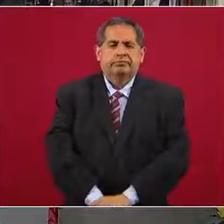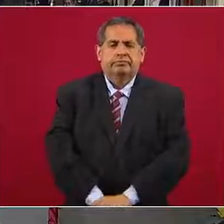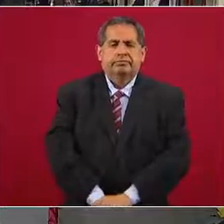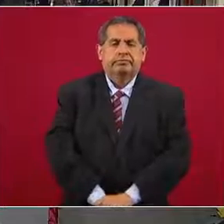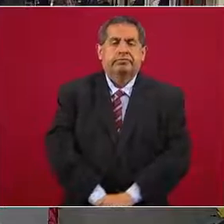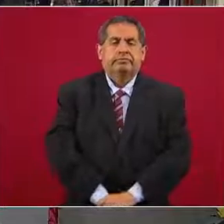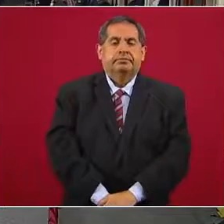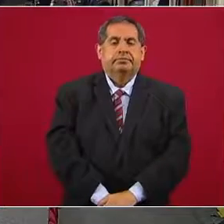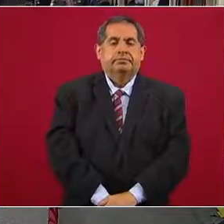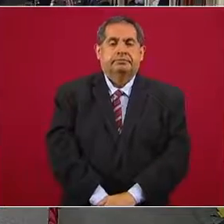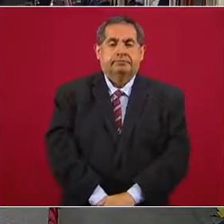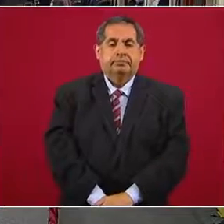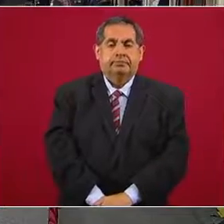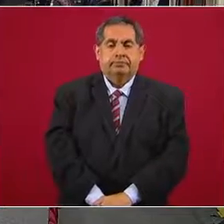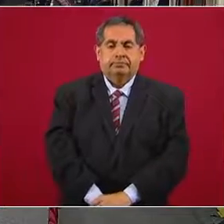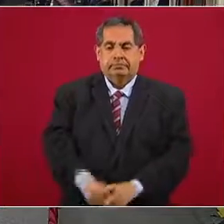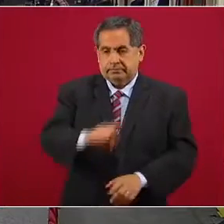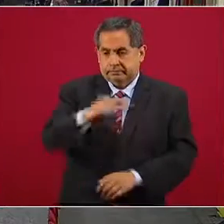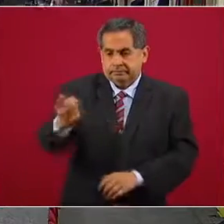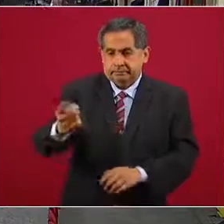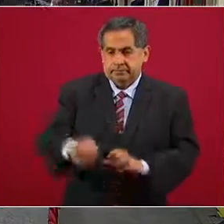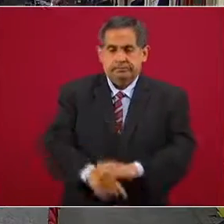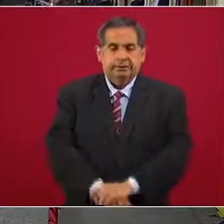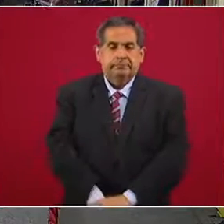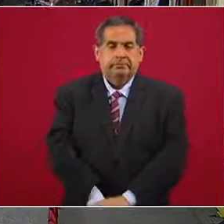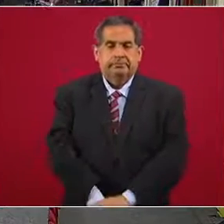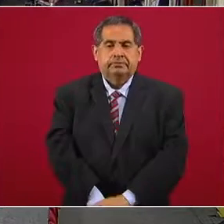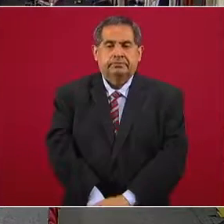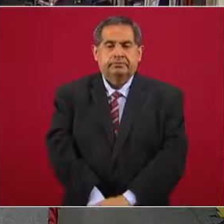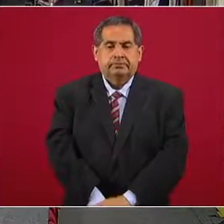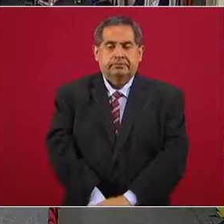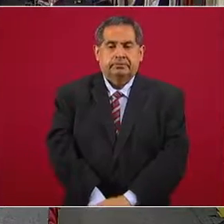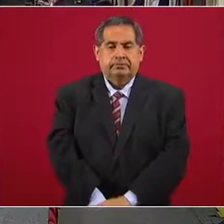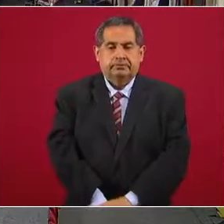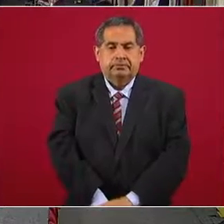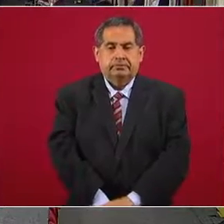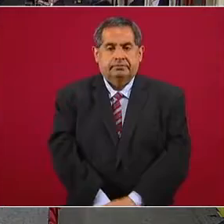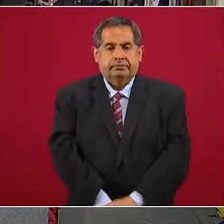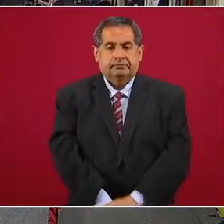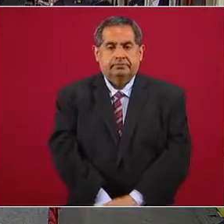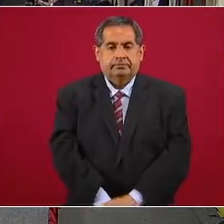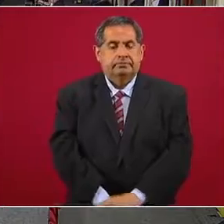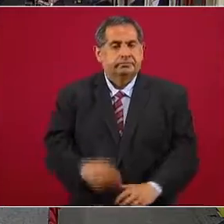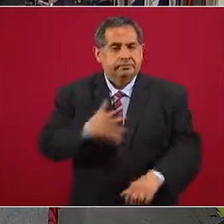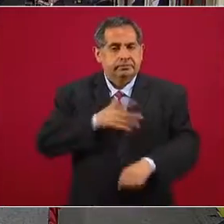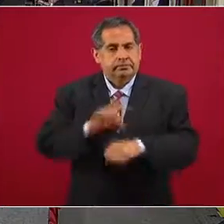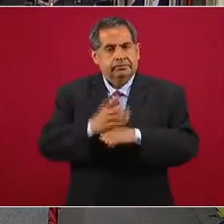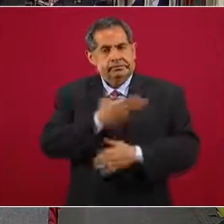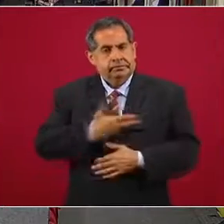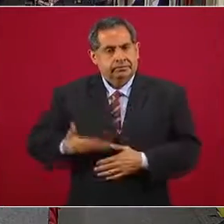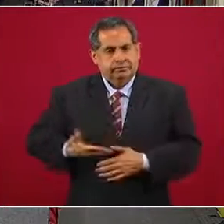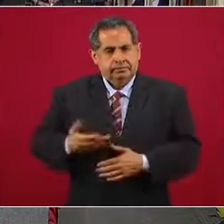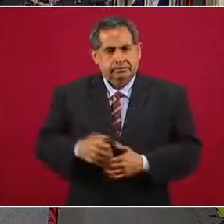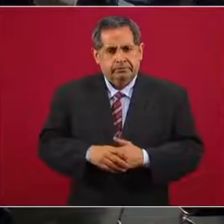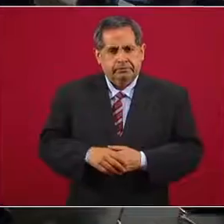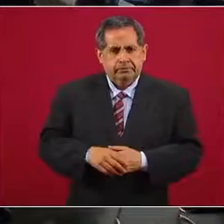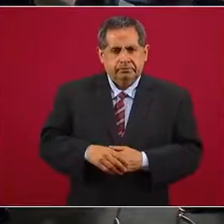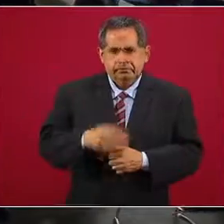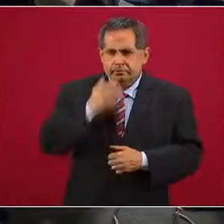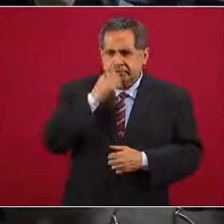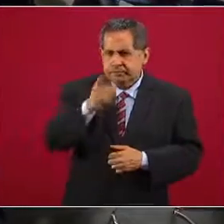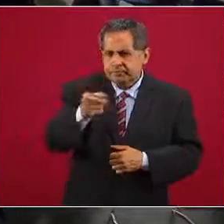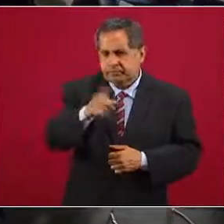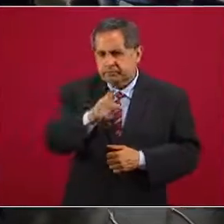Seguimos en la fila. Buenos días, presidente. Vas a tener que venir